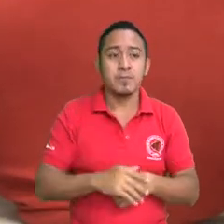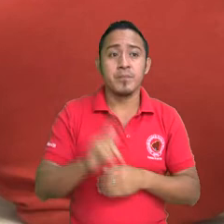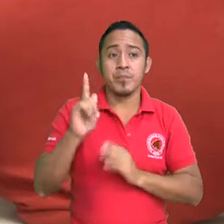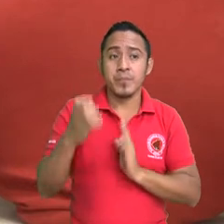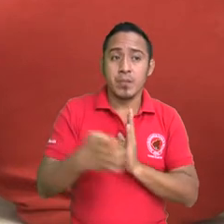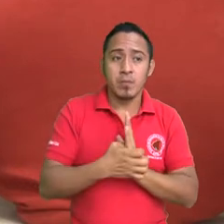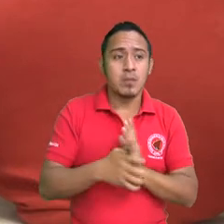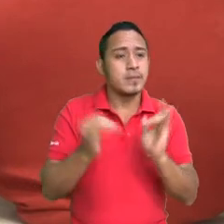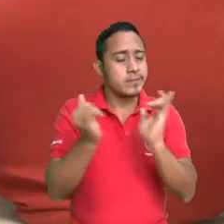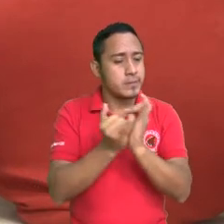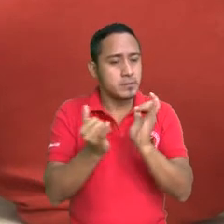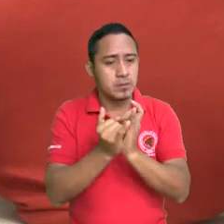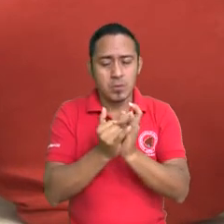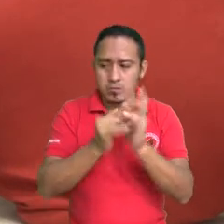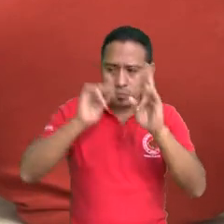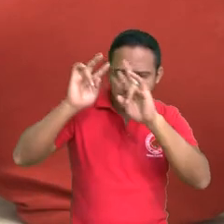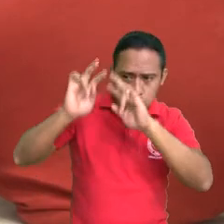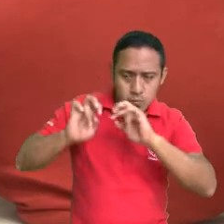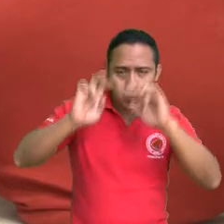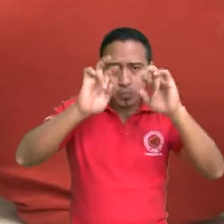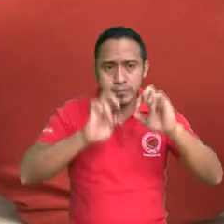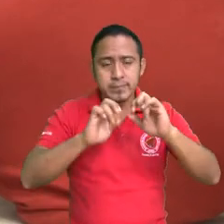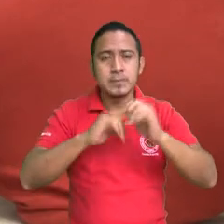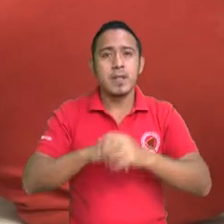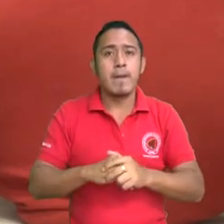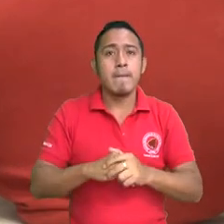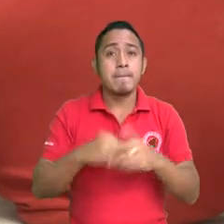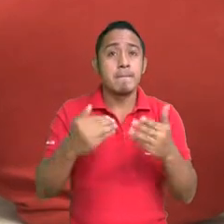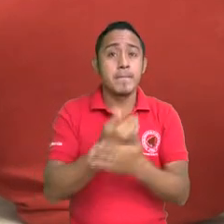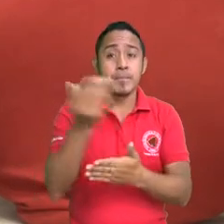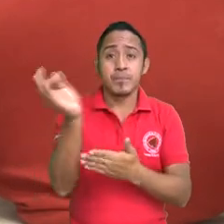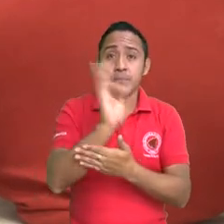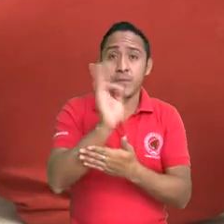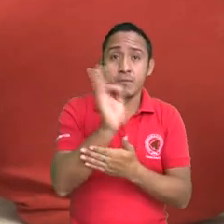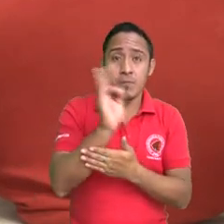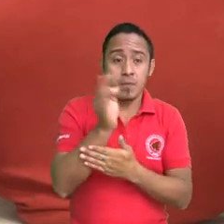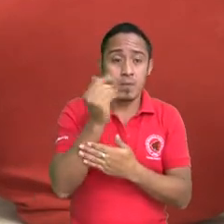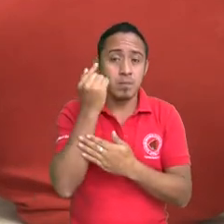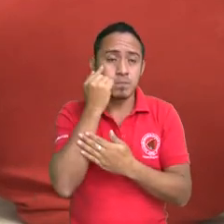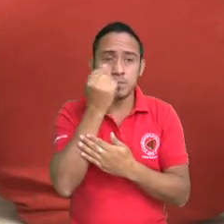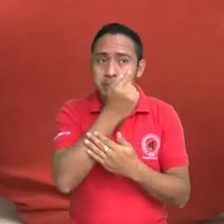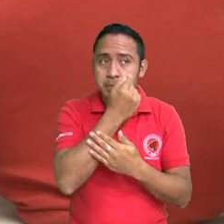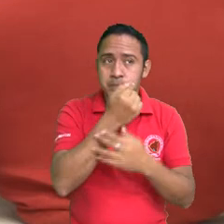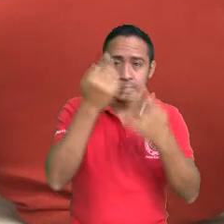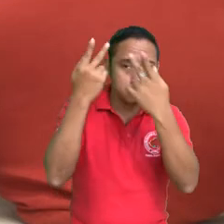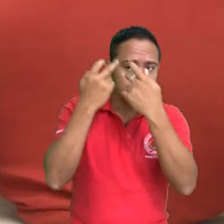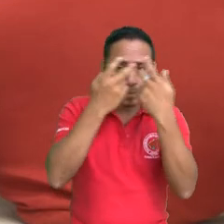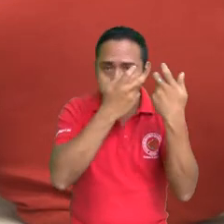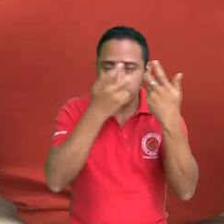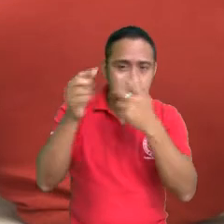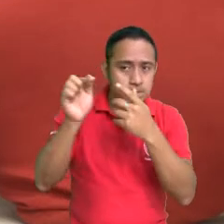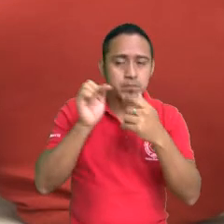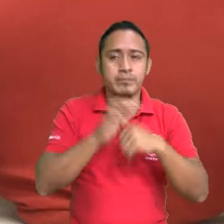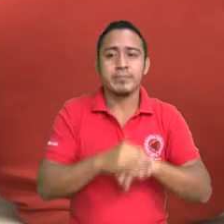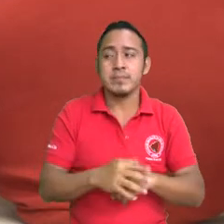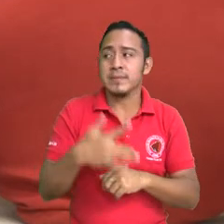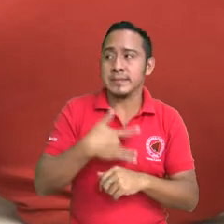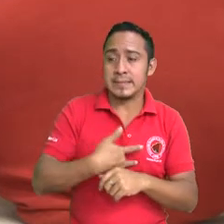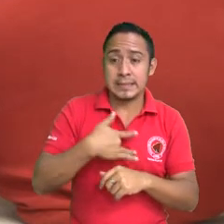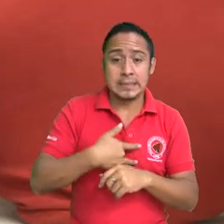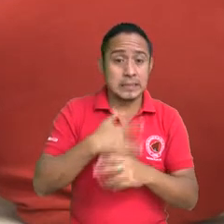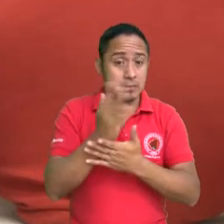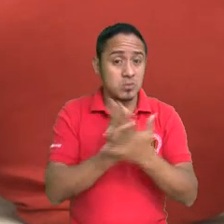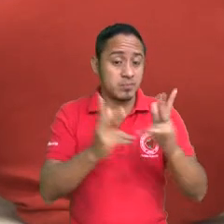como también en la parte diagnóstica. Tenemos más nuevas maneras de diagnosticar problemas visuales y necesidad de